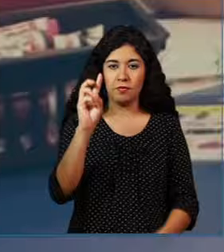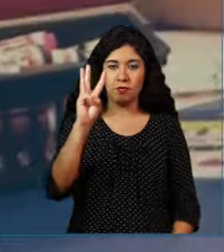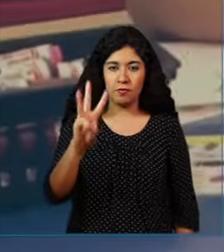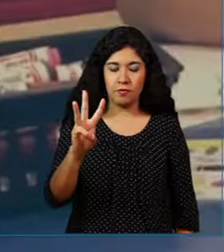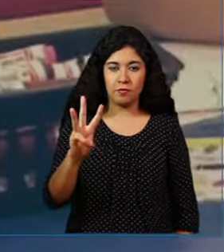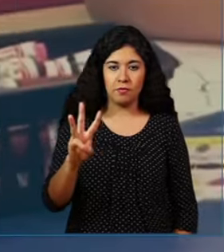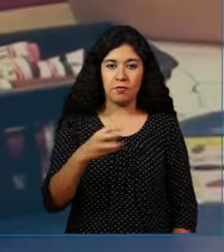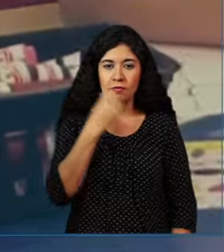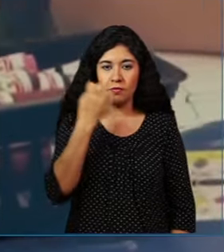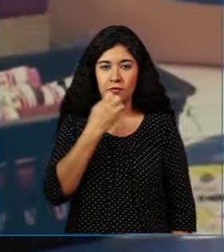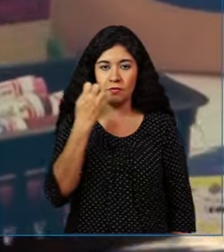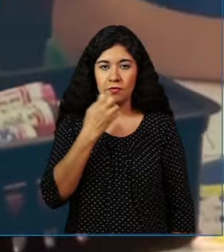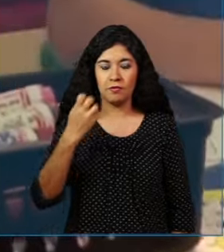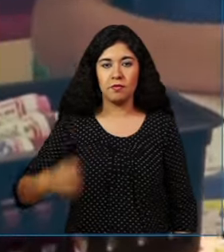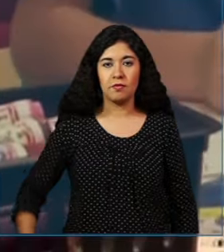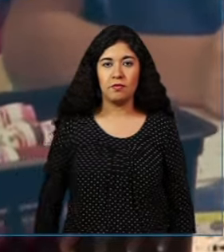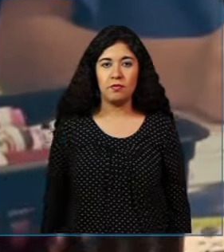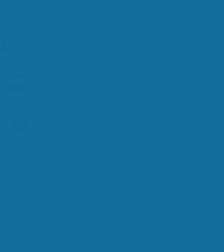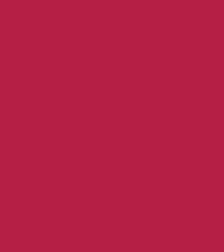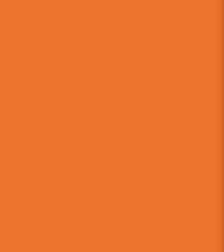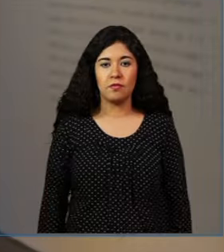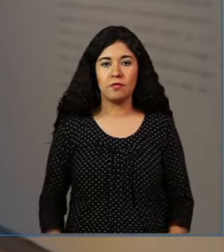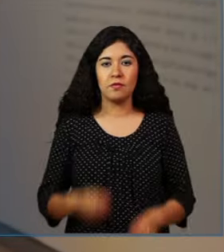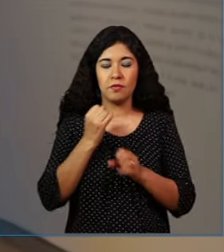convenio participan 53 guarderías.